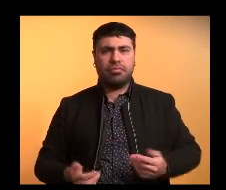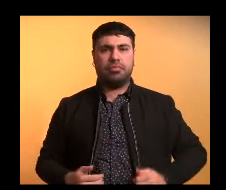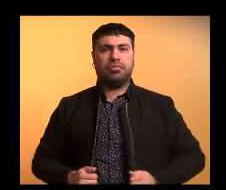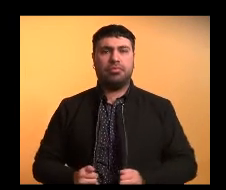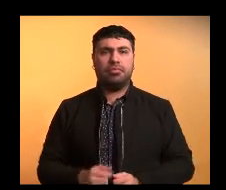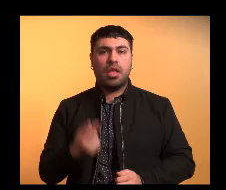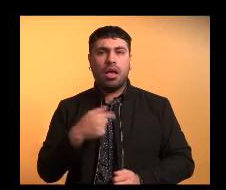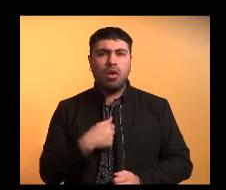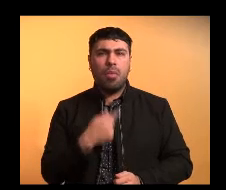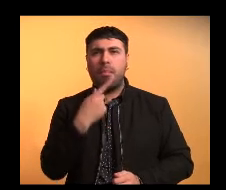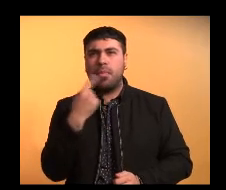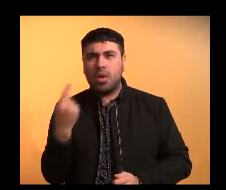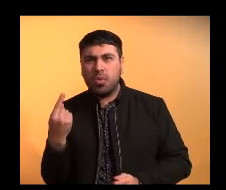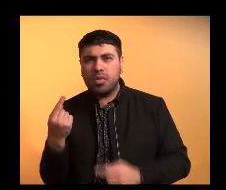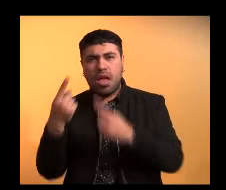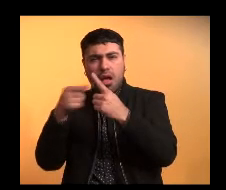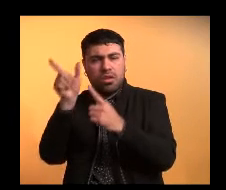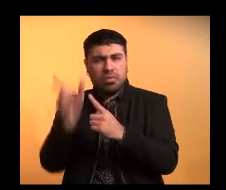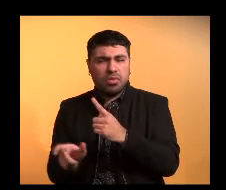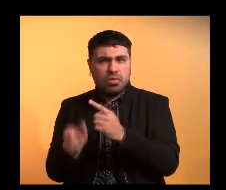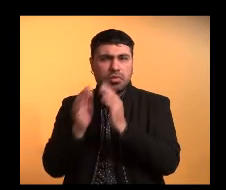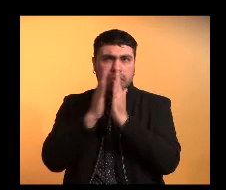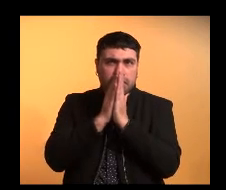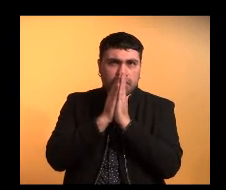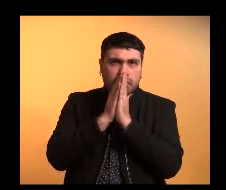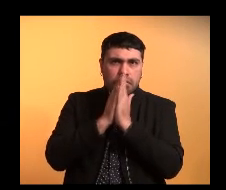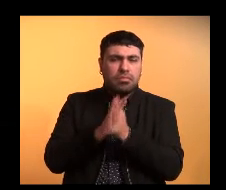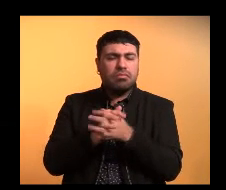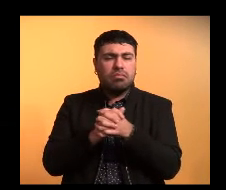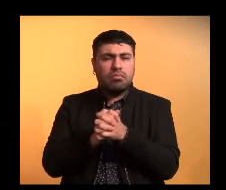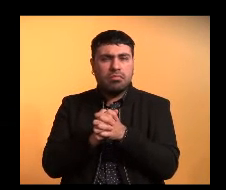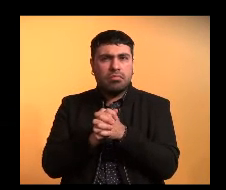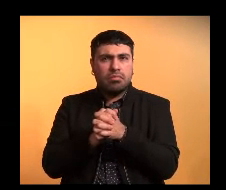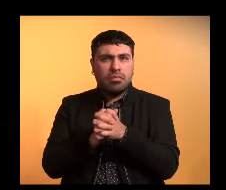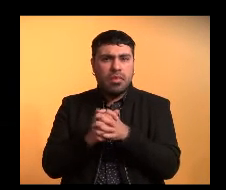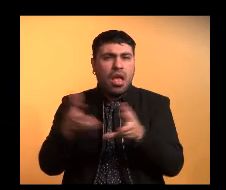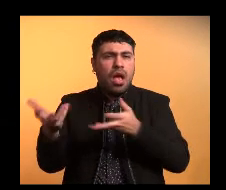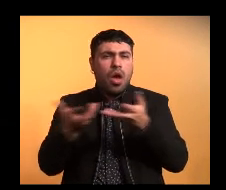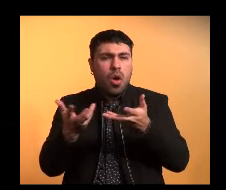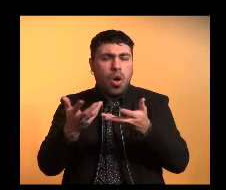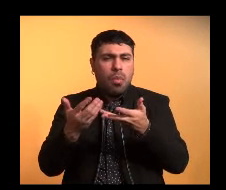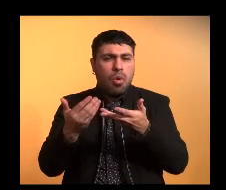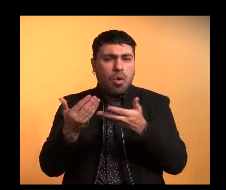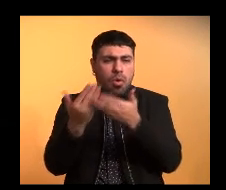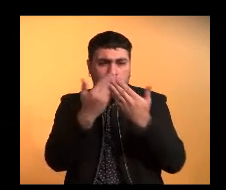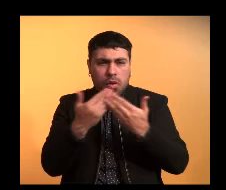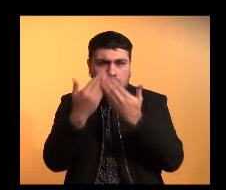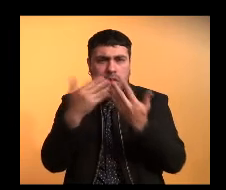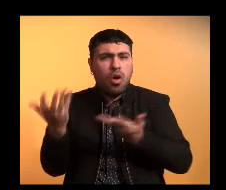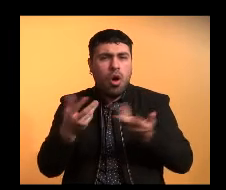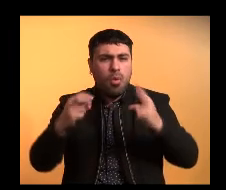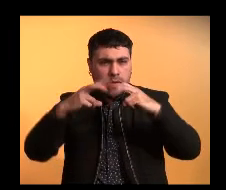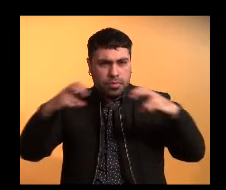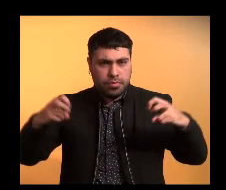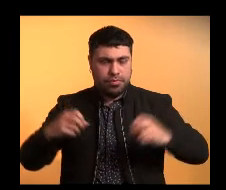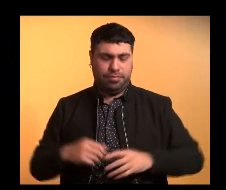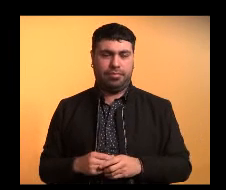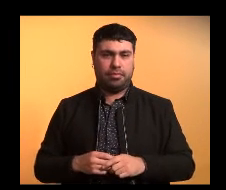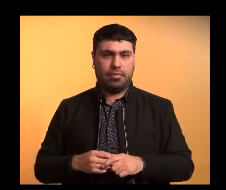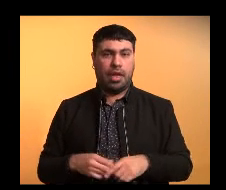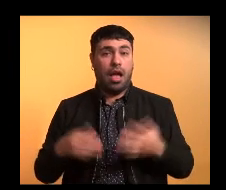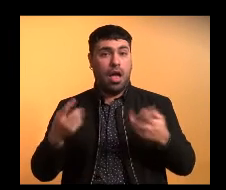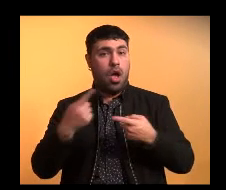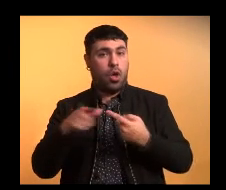Australia, a Chris Fraser, y Crit lo que hizo fue analizar genéticamente, utilizando